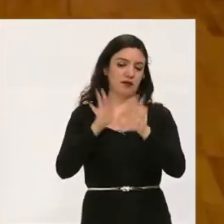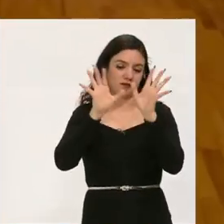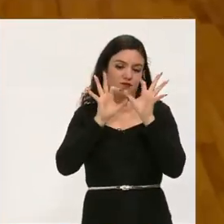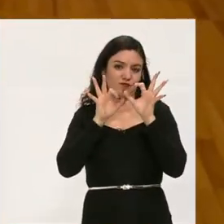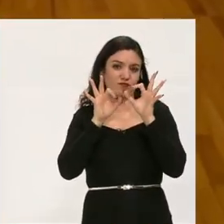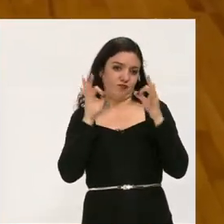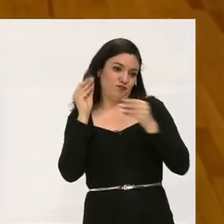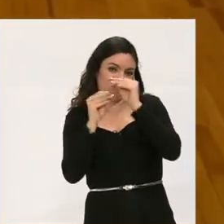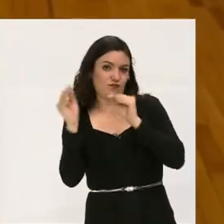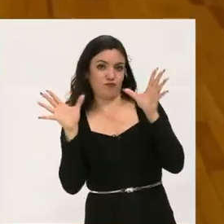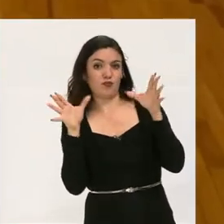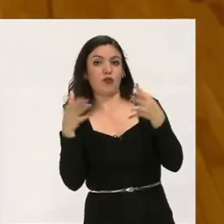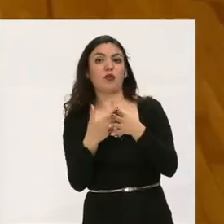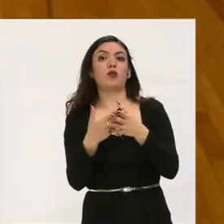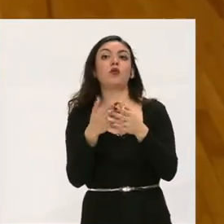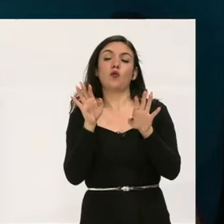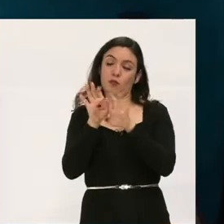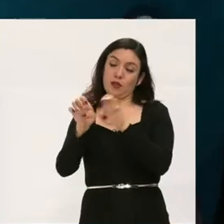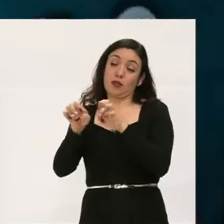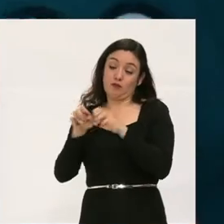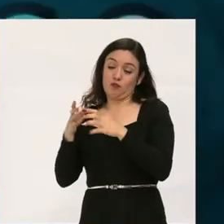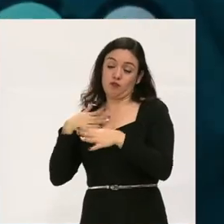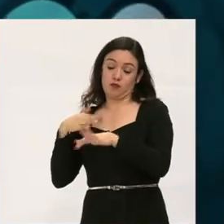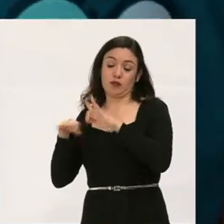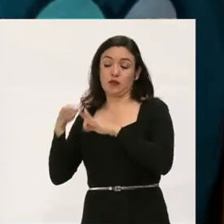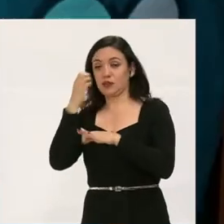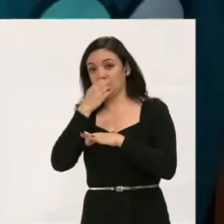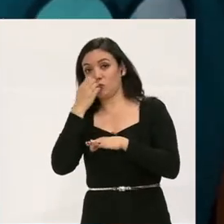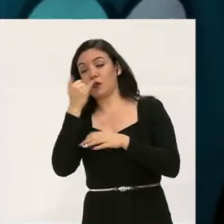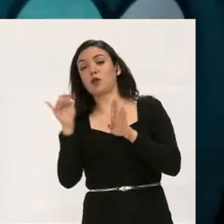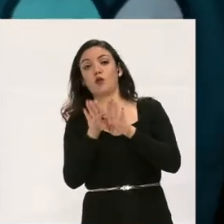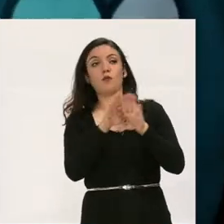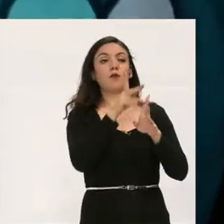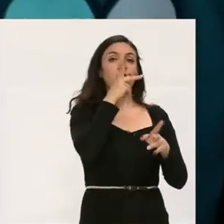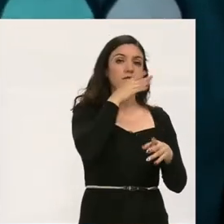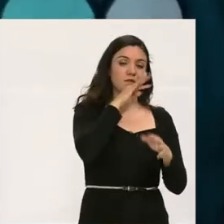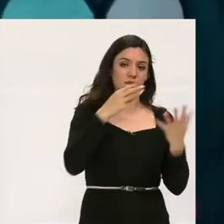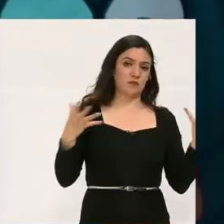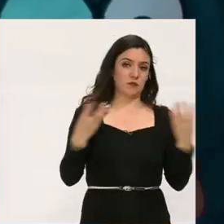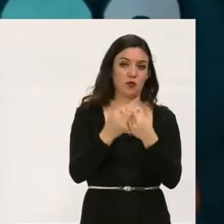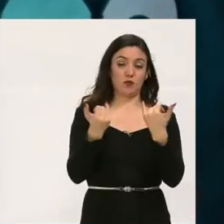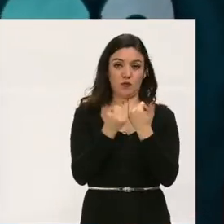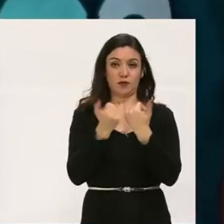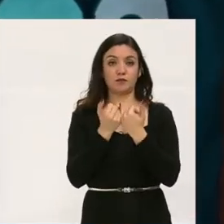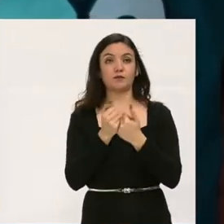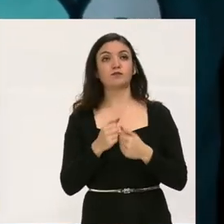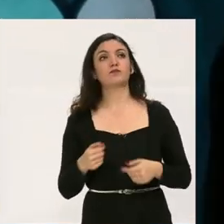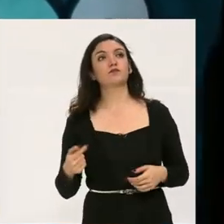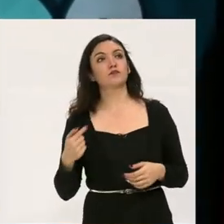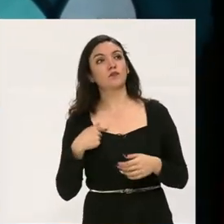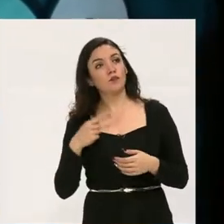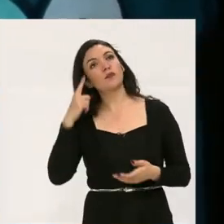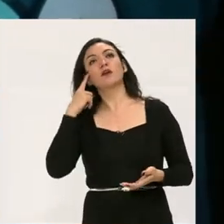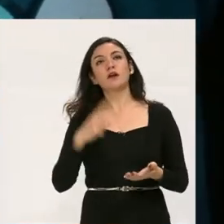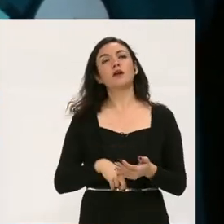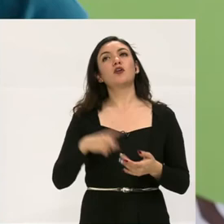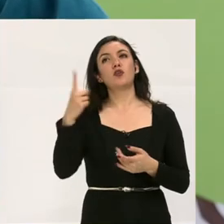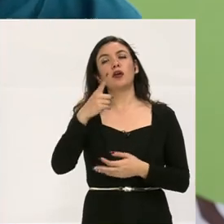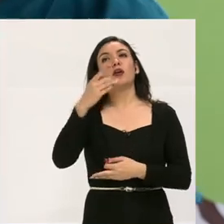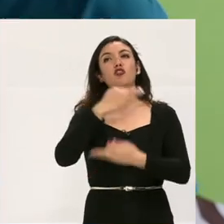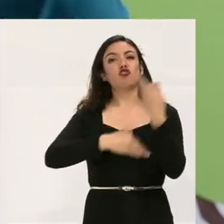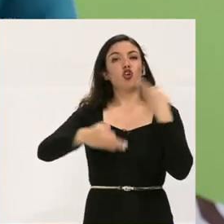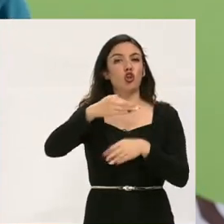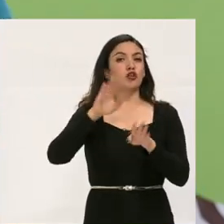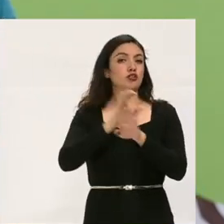trabajo más estructurado y obviamente interdisciplinario por parte de la escuela y comparte de nosotros yo creo que debo decir